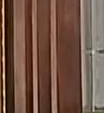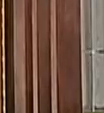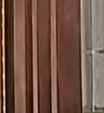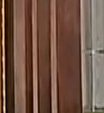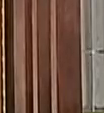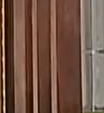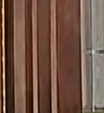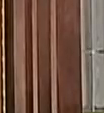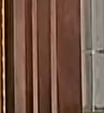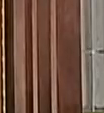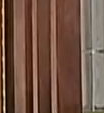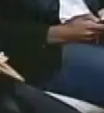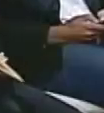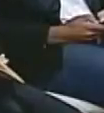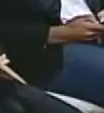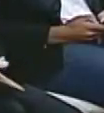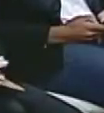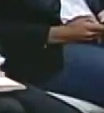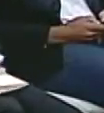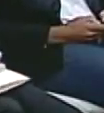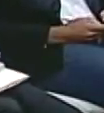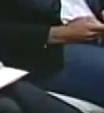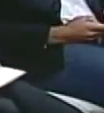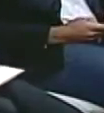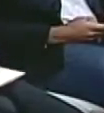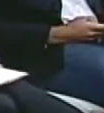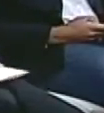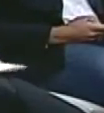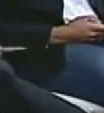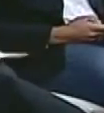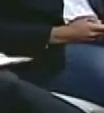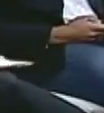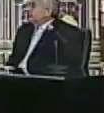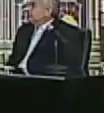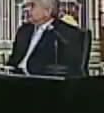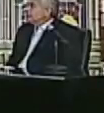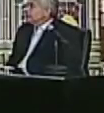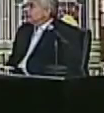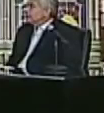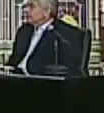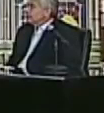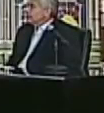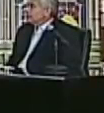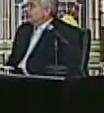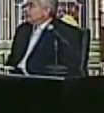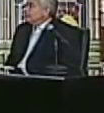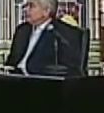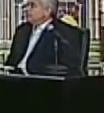ayuda. ¿Ustedes se imaginan aquí un burgués? No vuelve a ayudar a ninguna región.